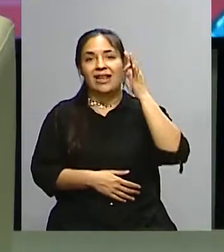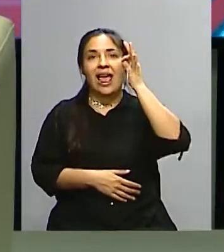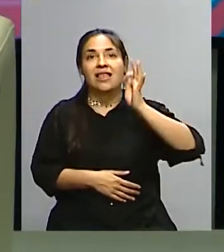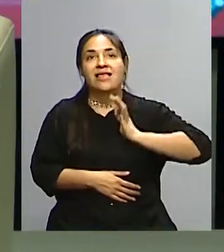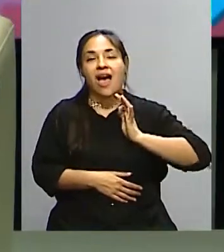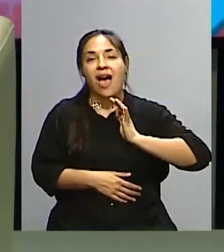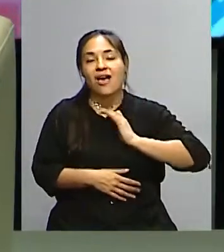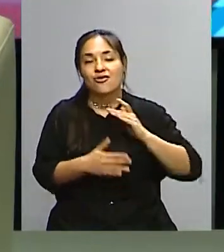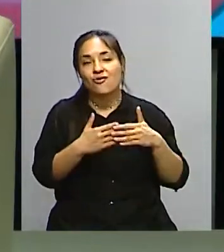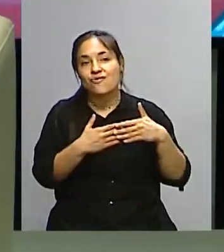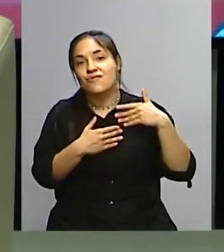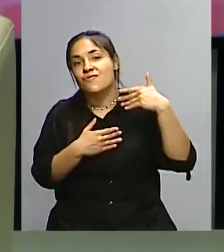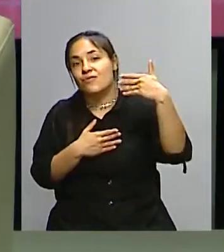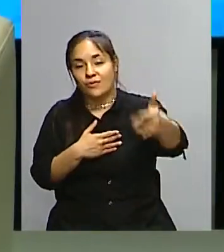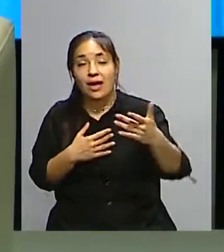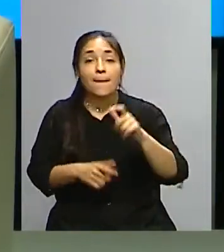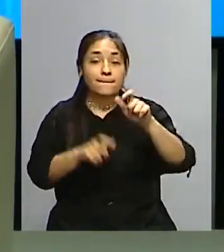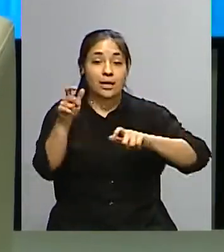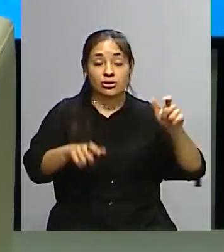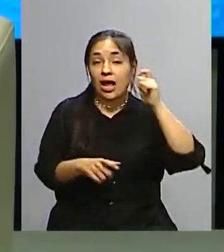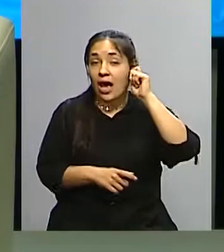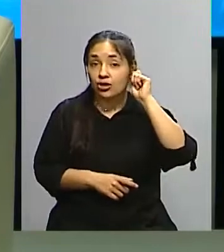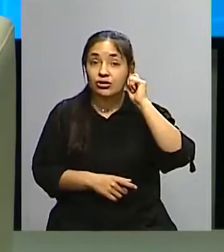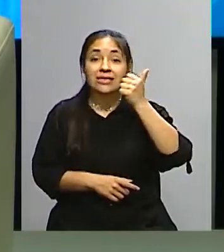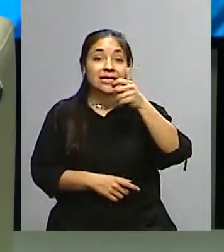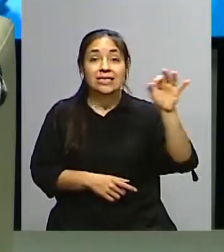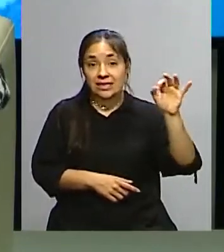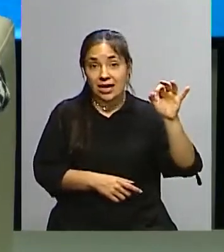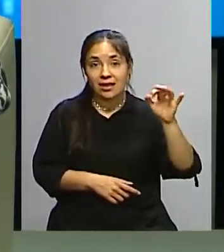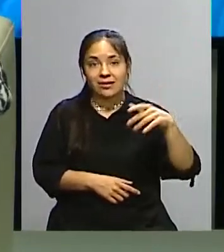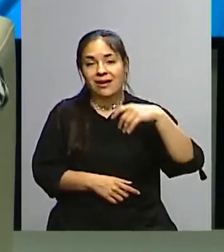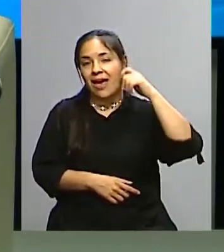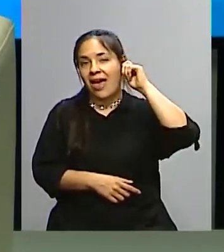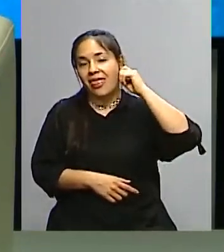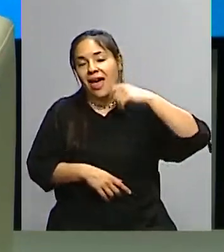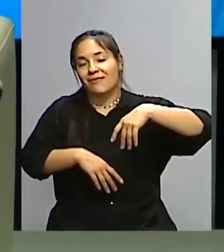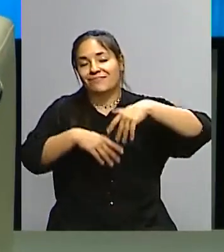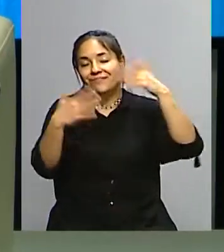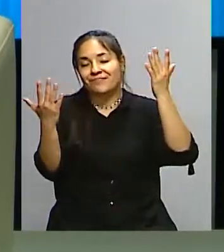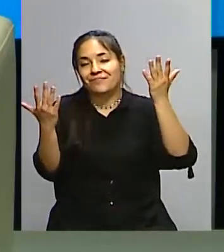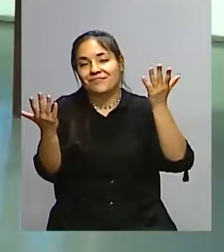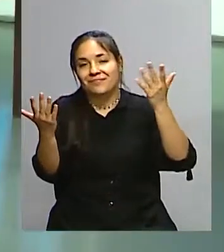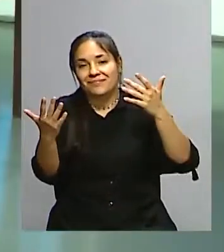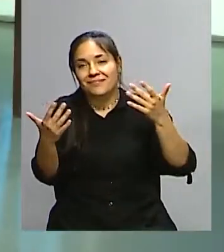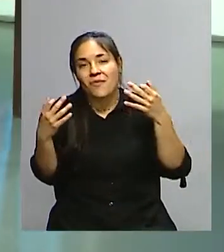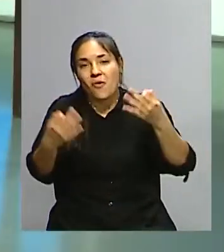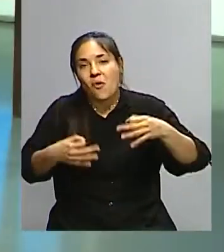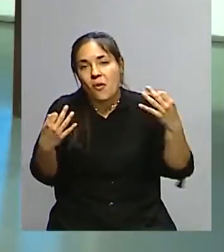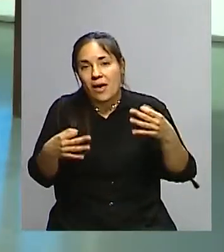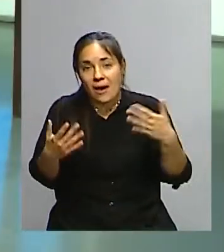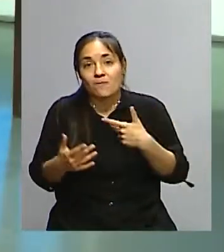sí. Bueno, las personas a partir de los 60 años están en la flor de la edad, claro, de alguna manera. Entonces, están